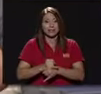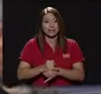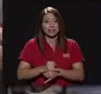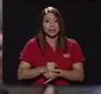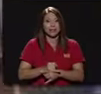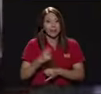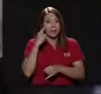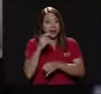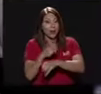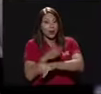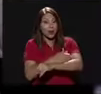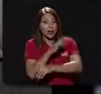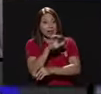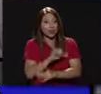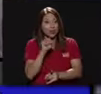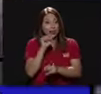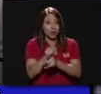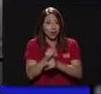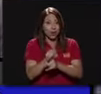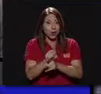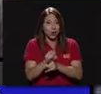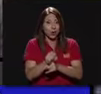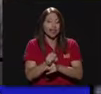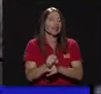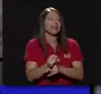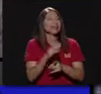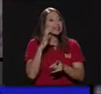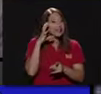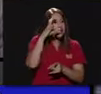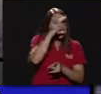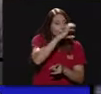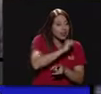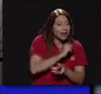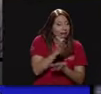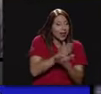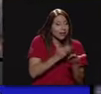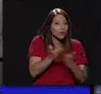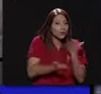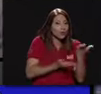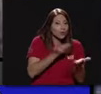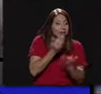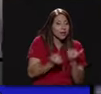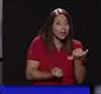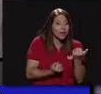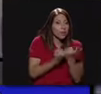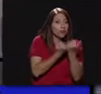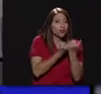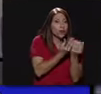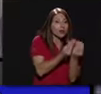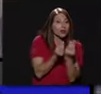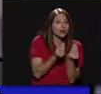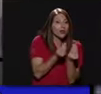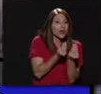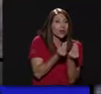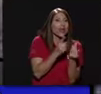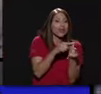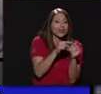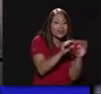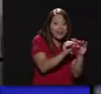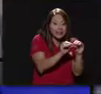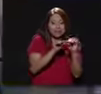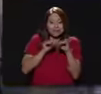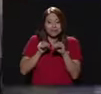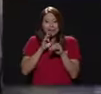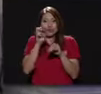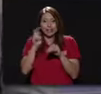medida para mejorar su situación el traslado de ciertos servicios de apoyo a la producción a economías como la costarricense. Entonces,